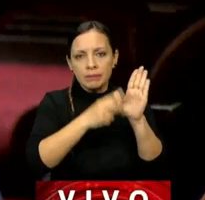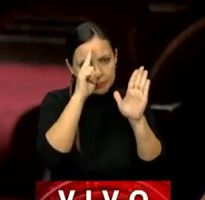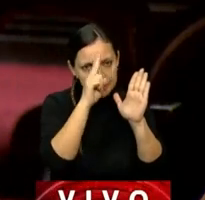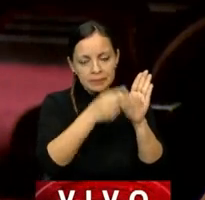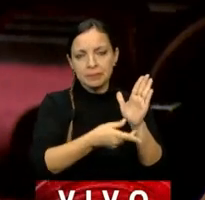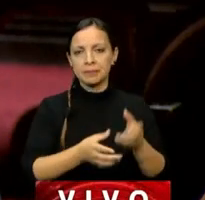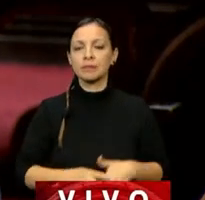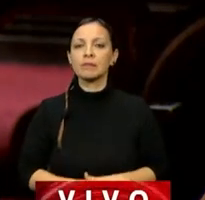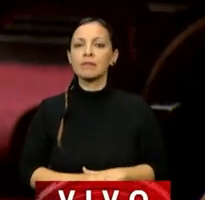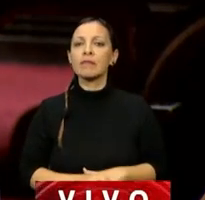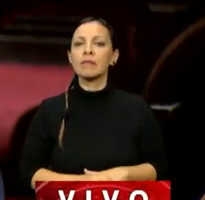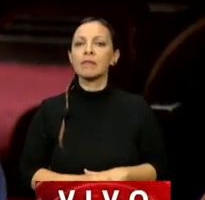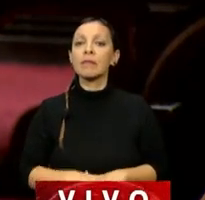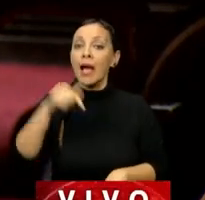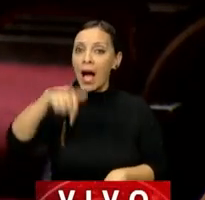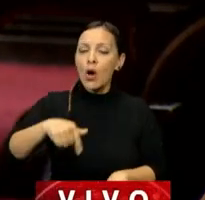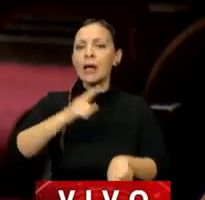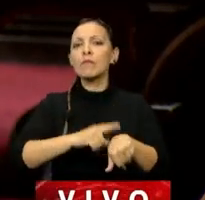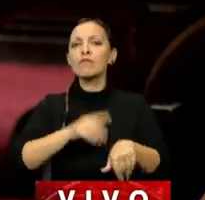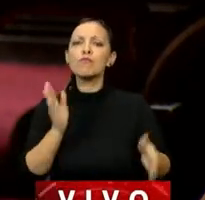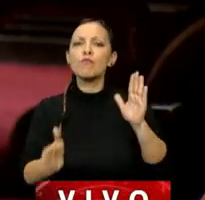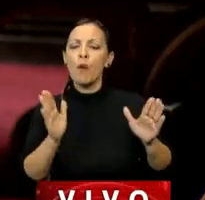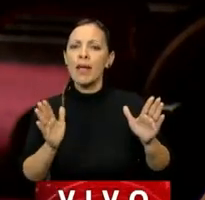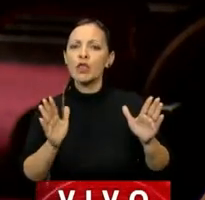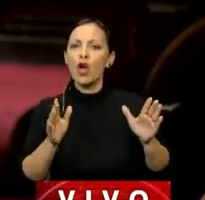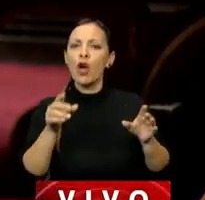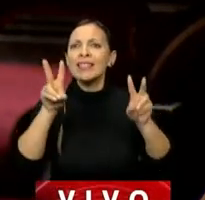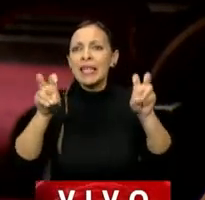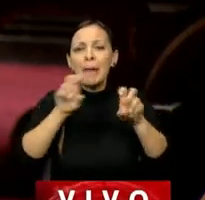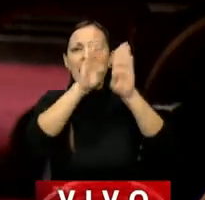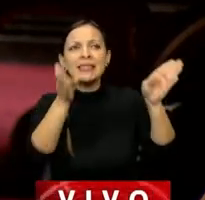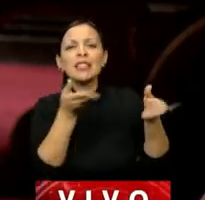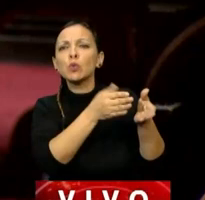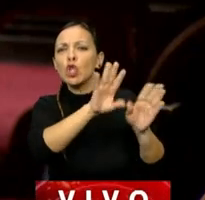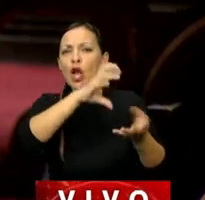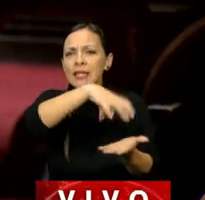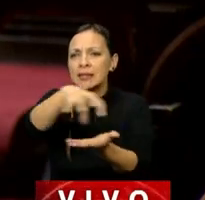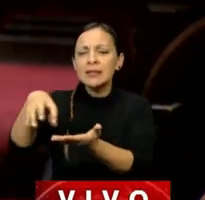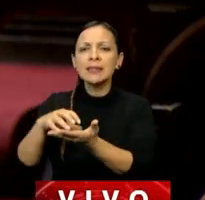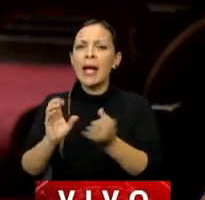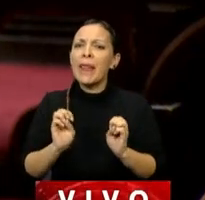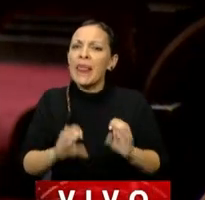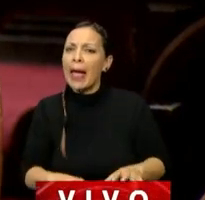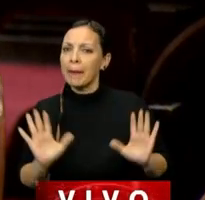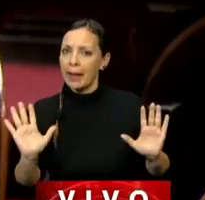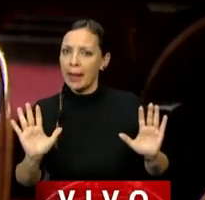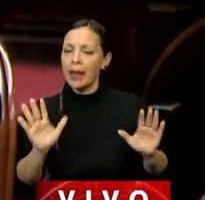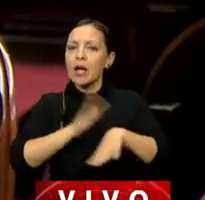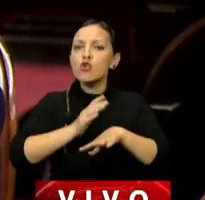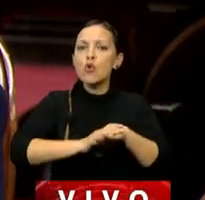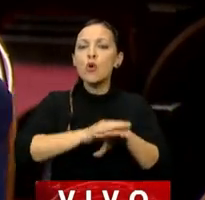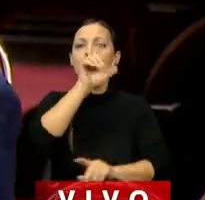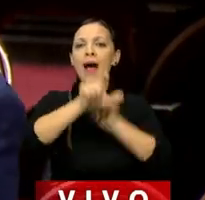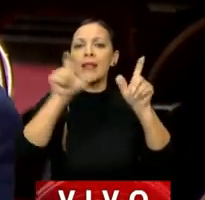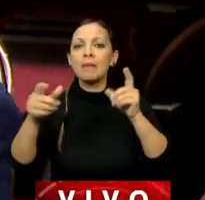y estamos en un momento de debilidad institucional por las situaciones que pasan y por las personas que